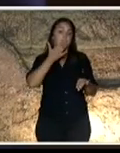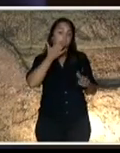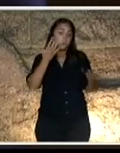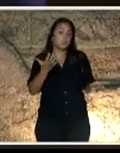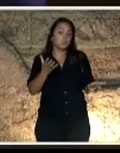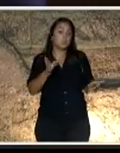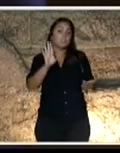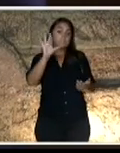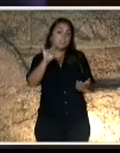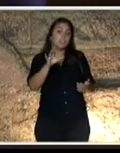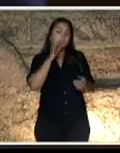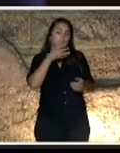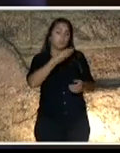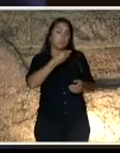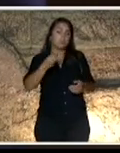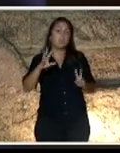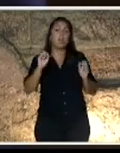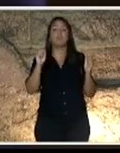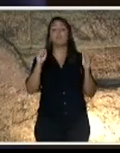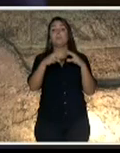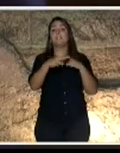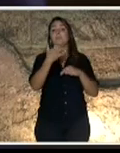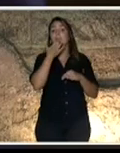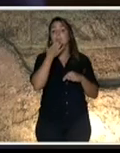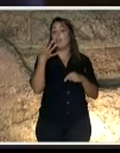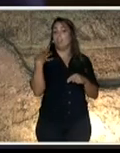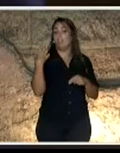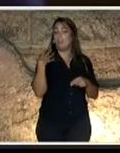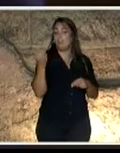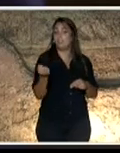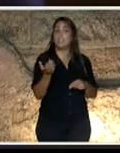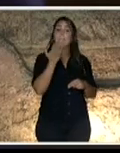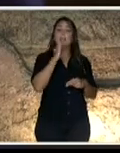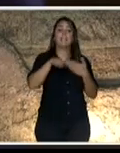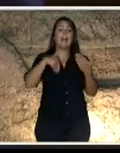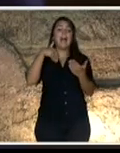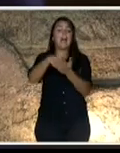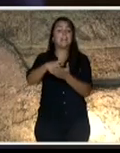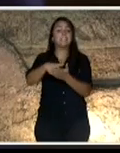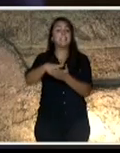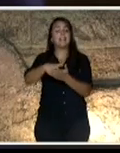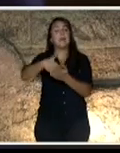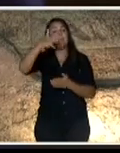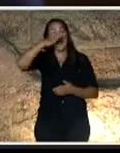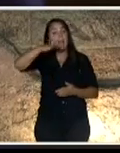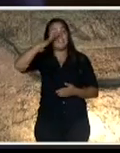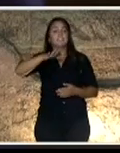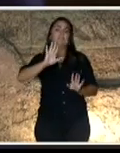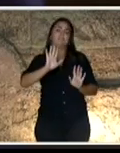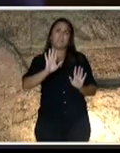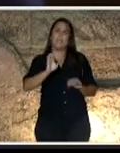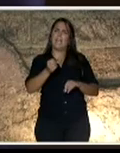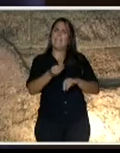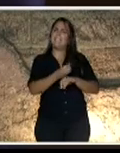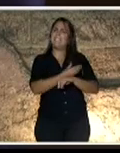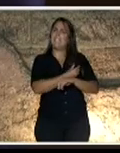pero singularizando en la autopista de Zafra, de Mella Miajadas. Pero, ¿y el tren de